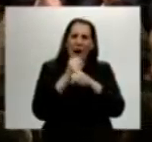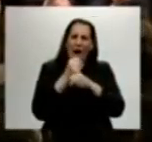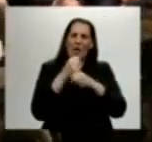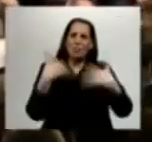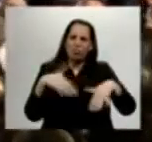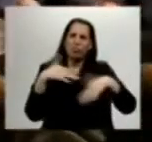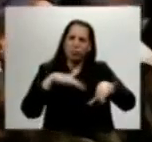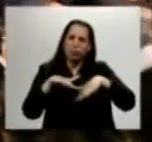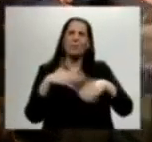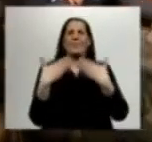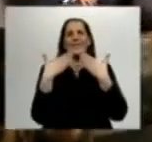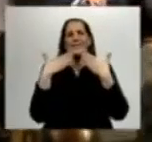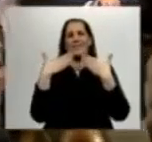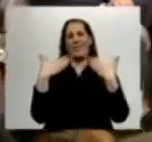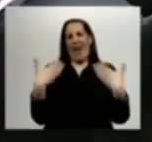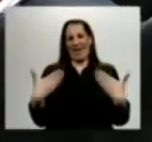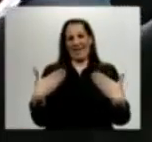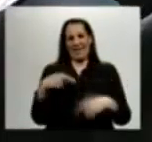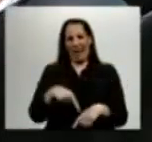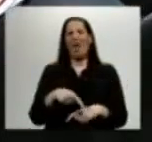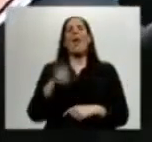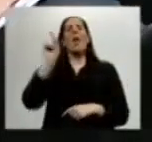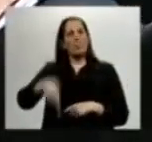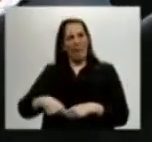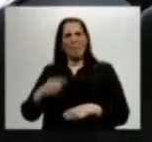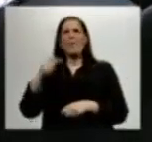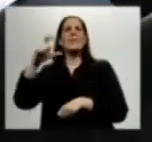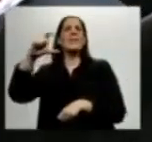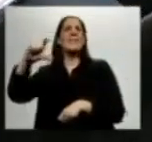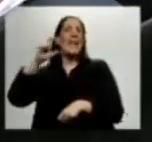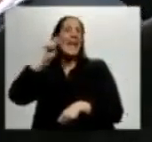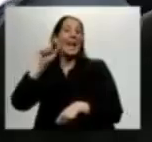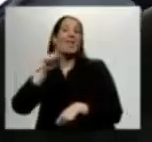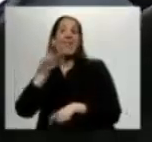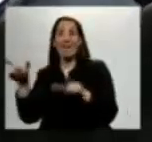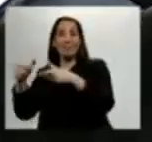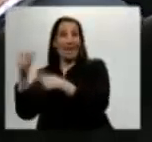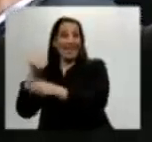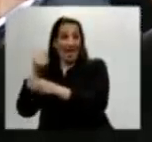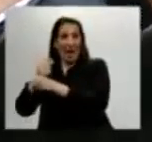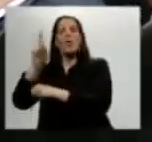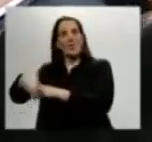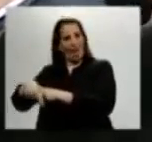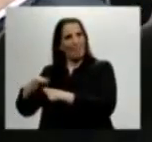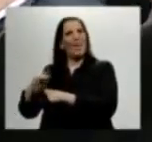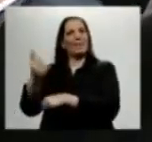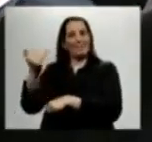también nos acompañan también los trabajadores argentinos.